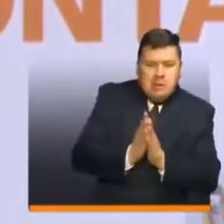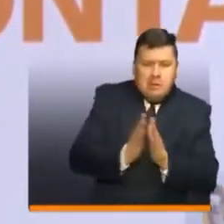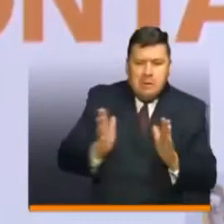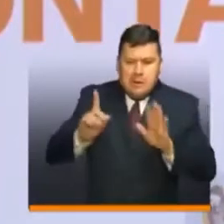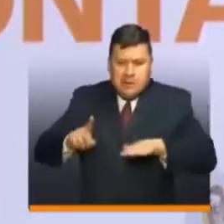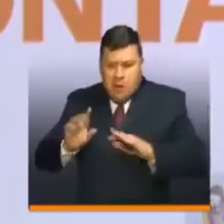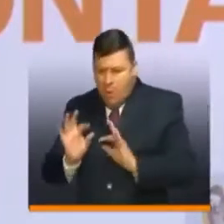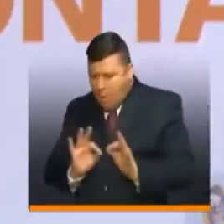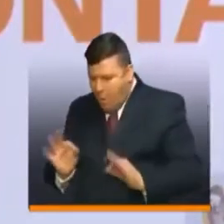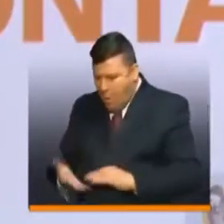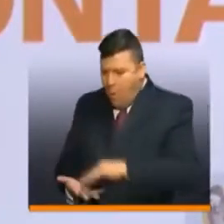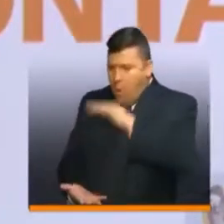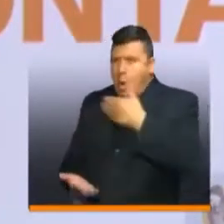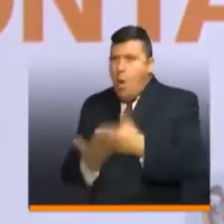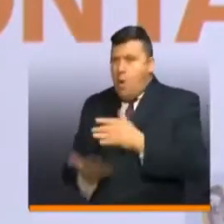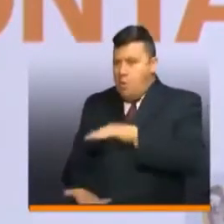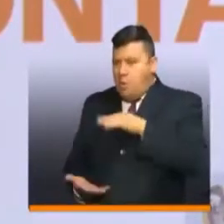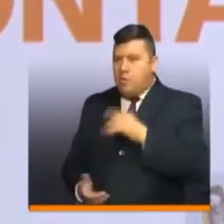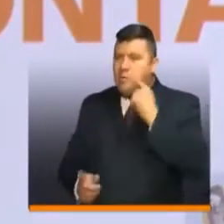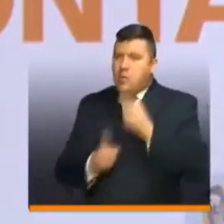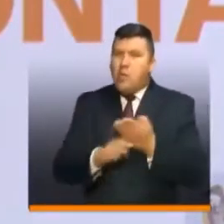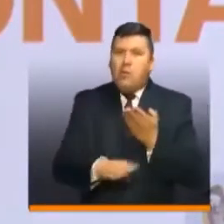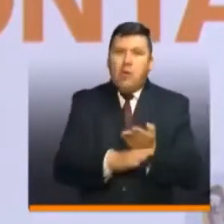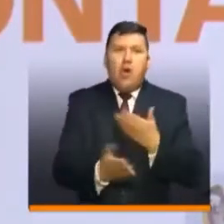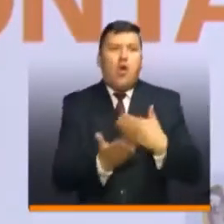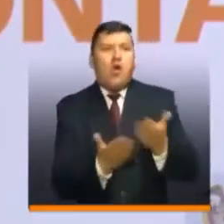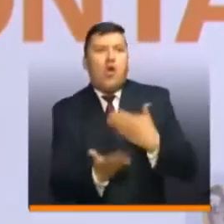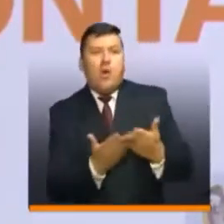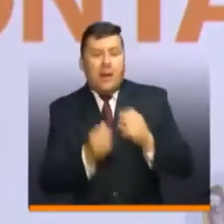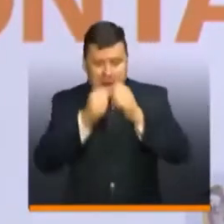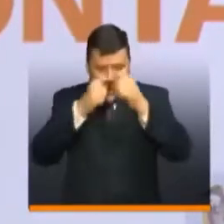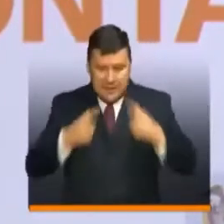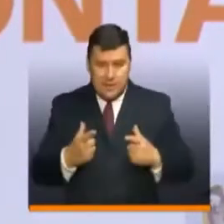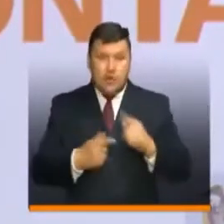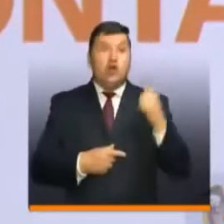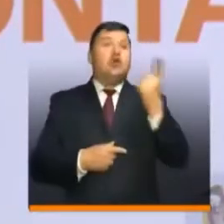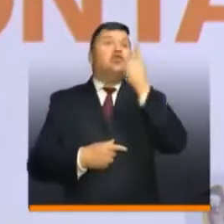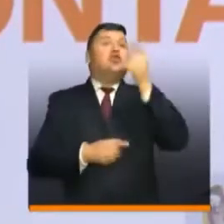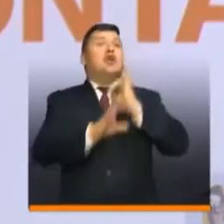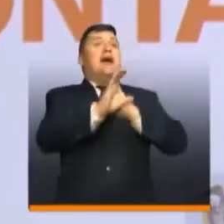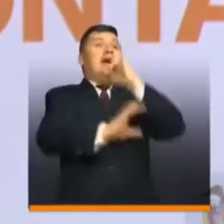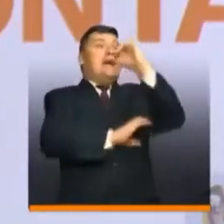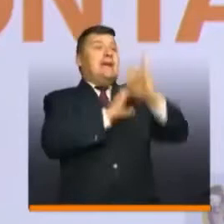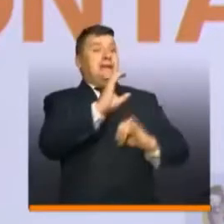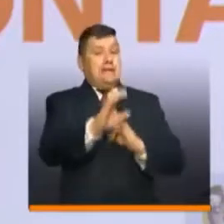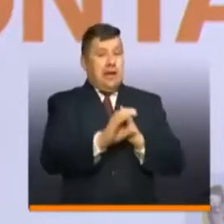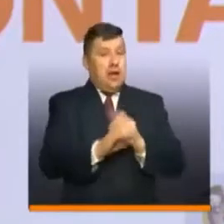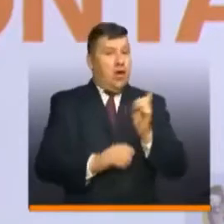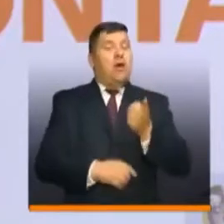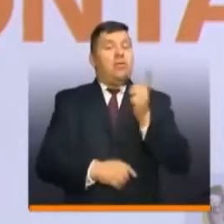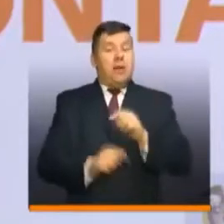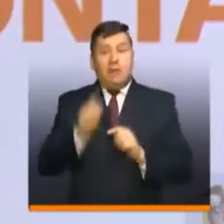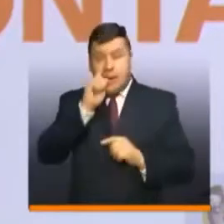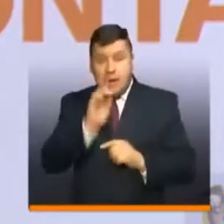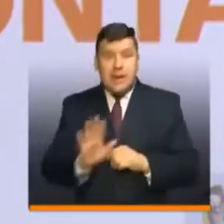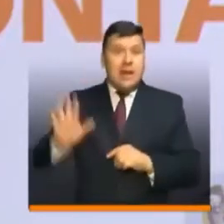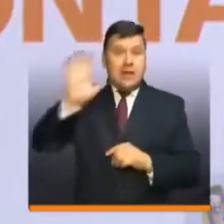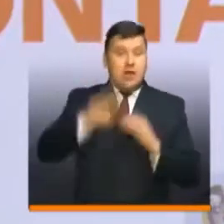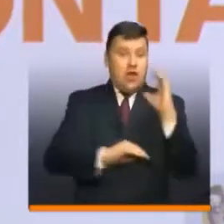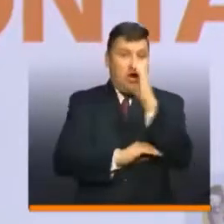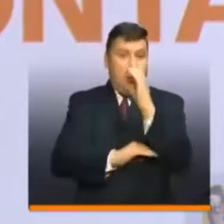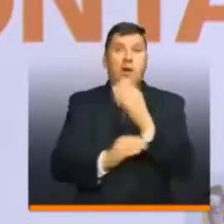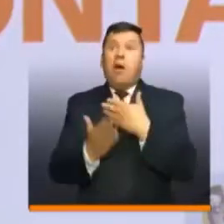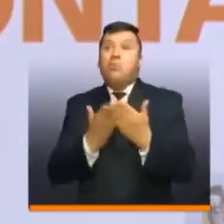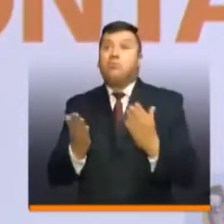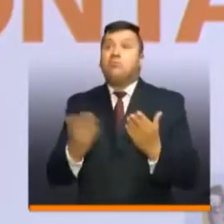esfuerzo de esta propuesta de compra no solamente a nivel internacional sino nacional y yo como ministro de comercio industria y turismo